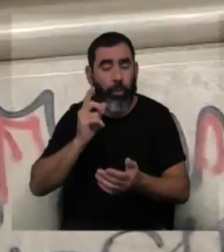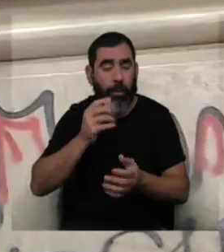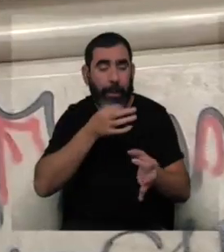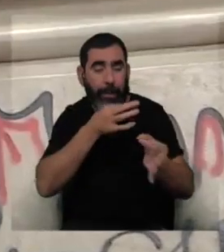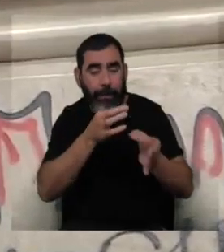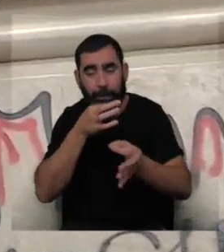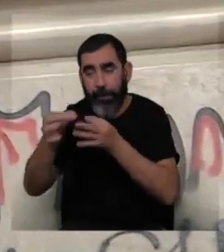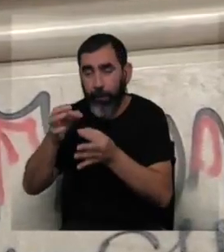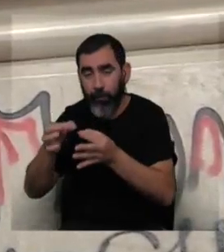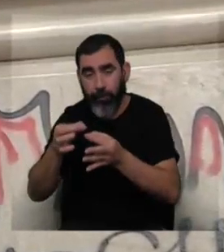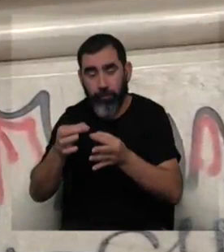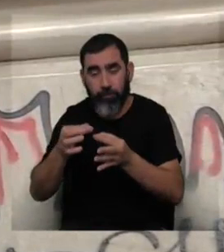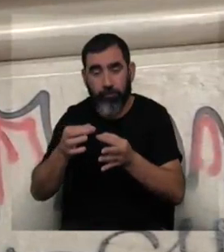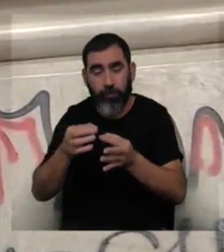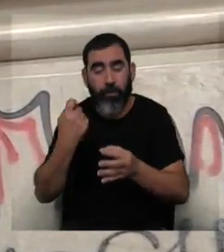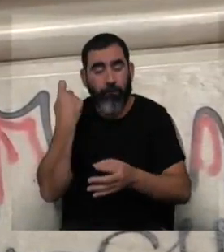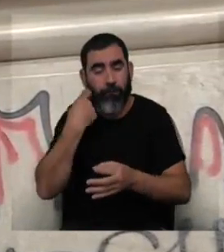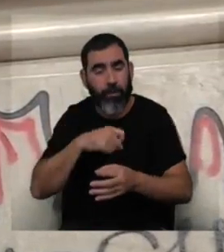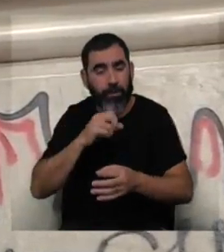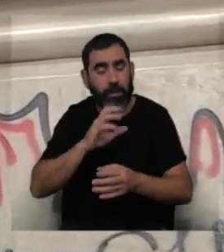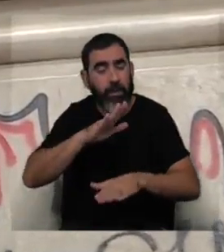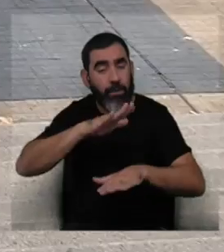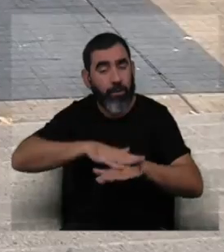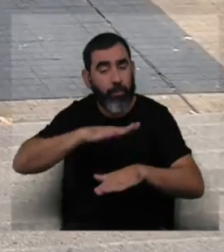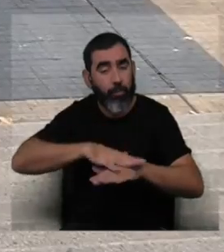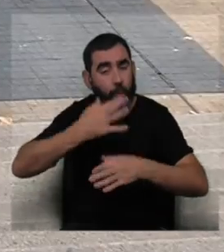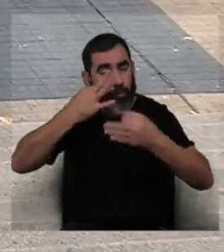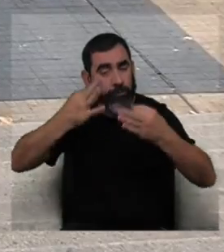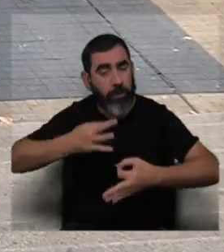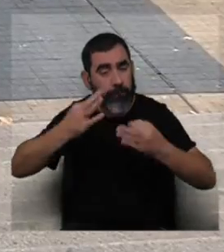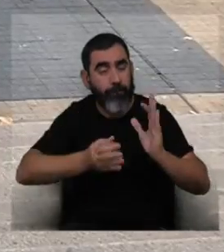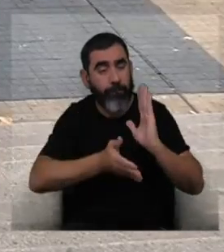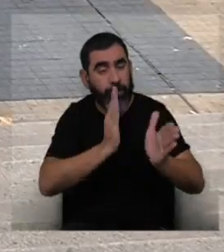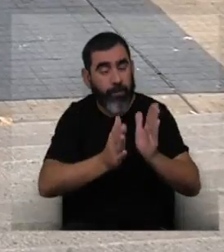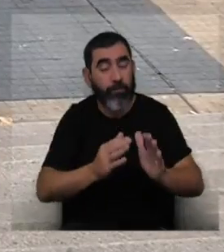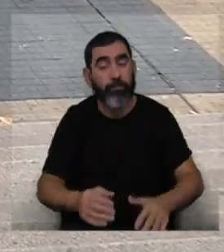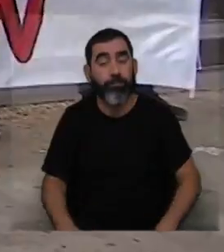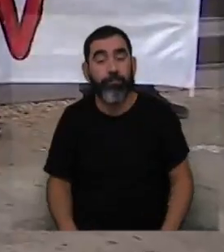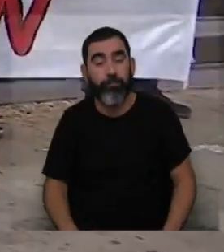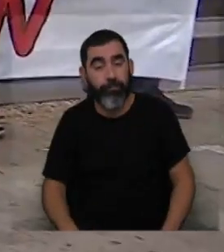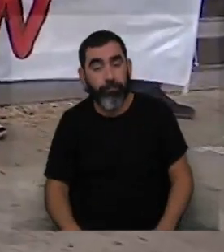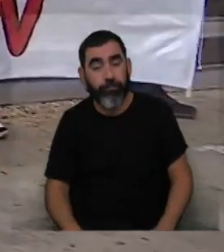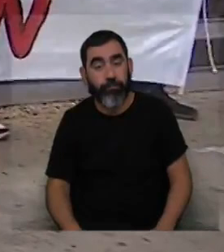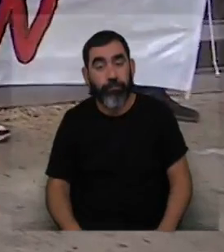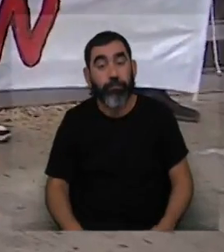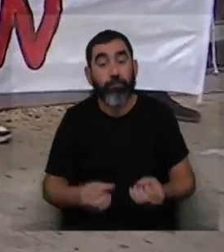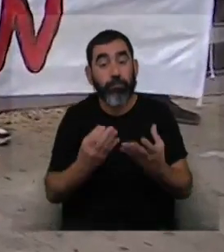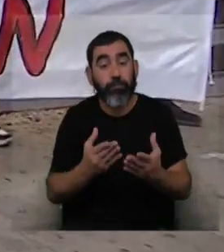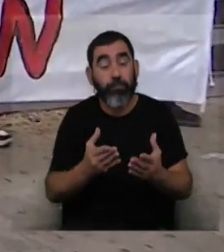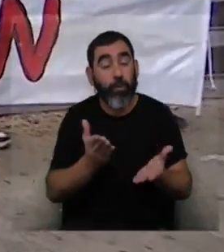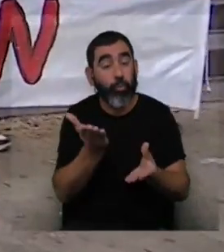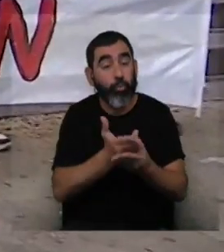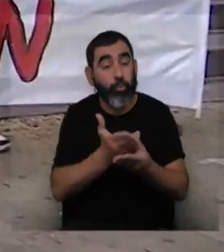criterio y una absoluta falta de responsabilidad y garantías jurídicas, en el sentido de que en este caso los instructores del